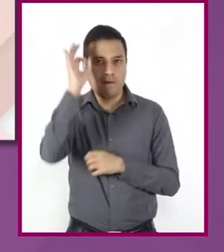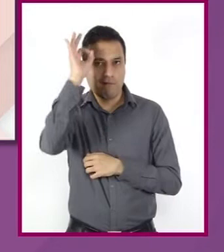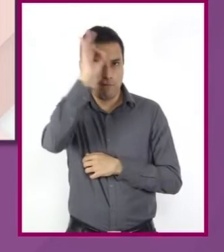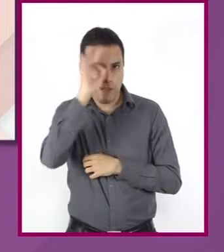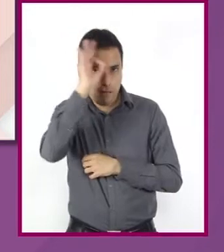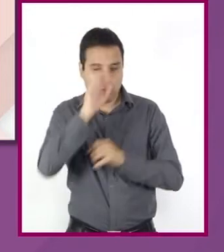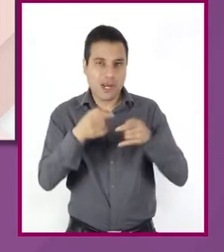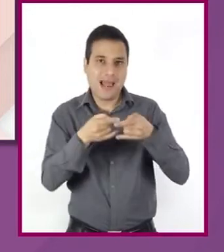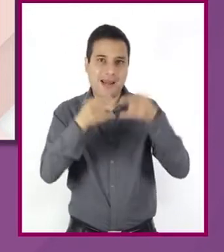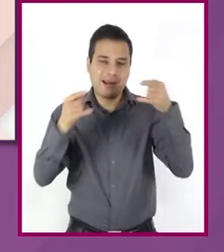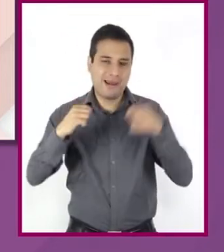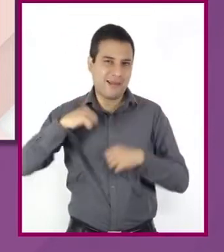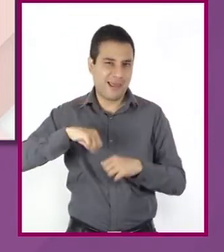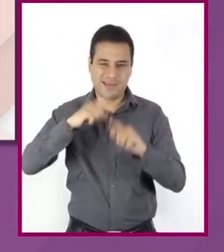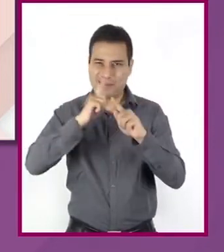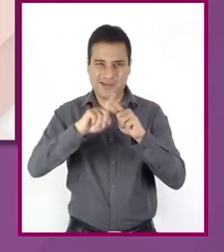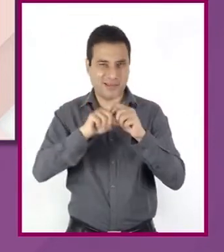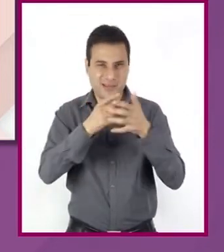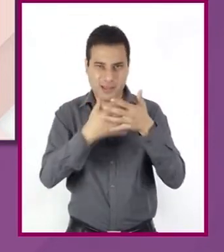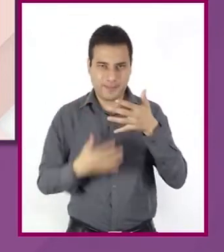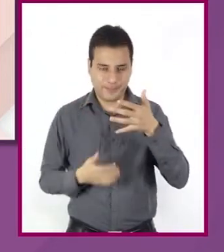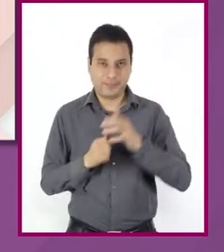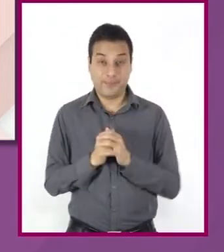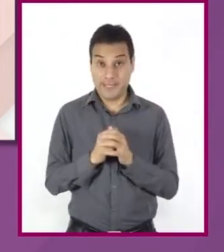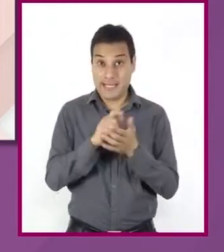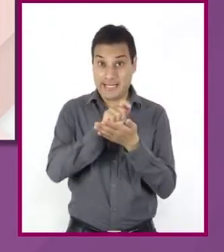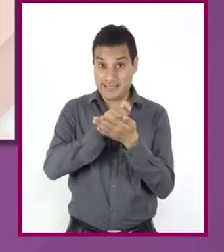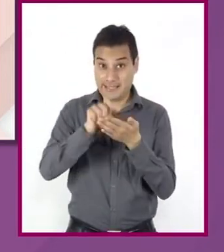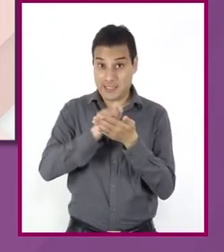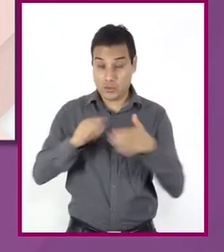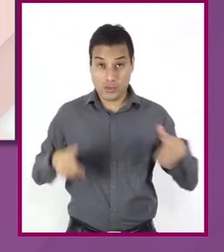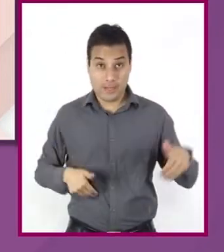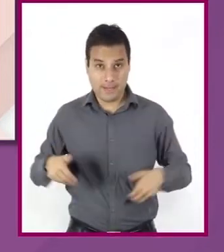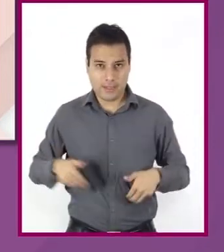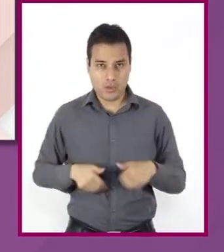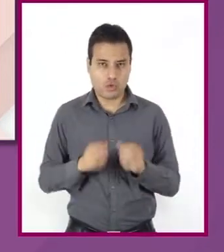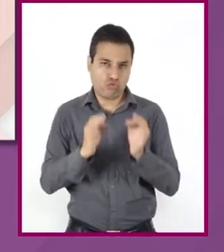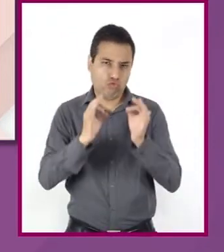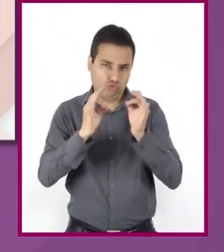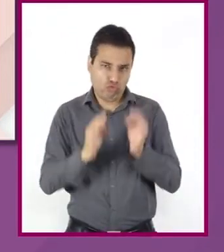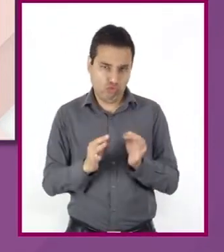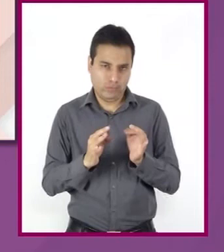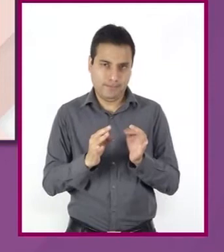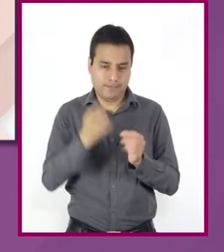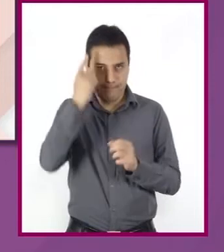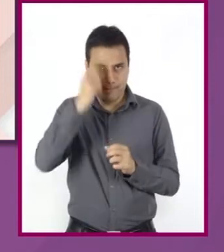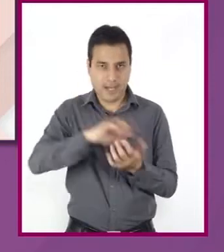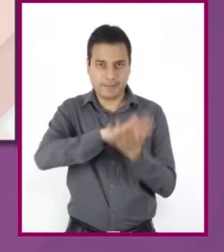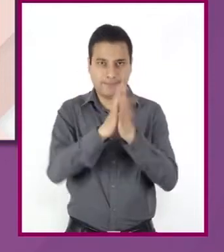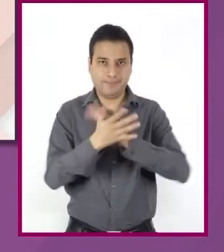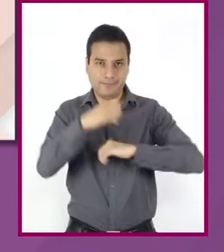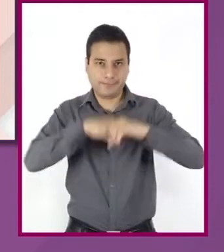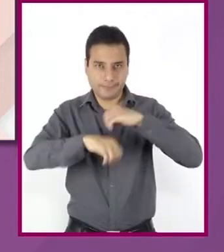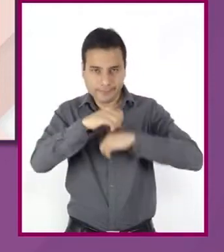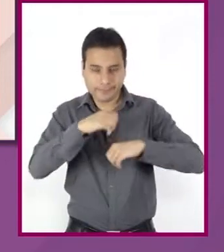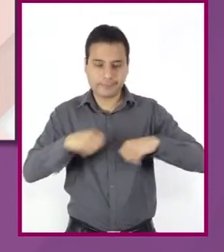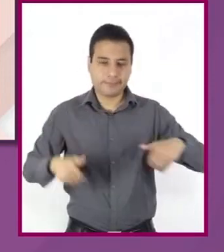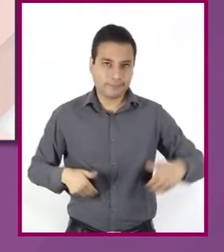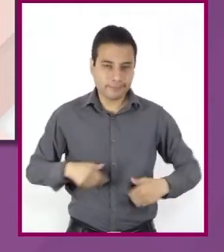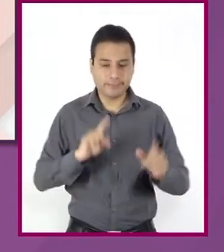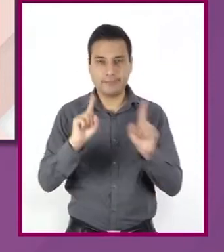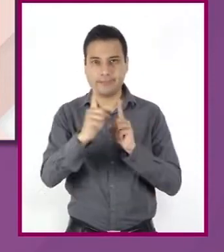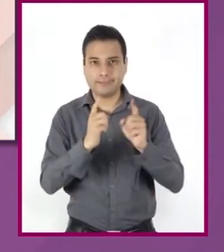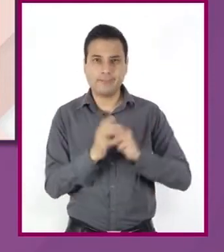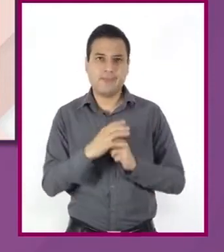otros. Texto dramático o teatral, escrito para ser representado, contiene acciones dialogadas,